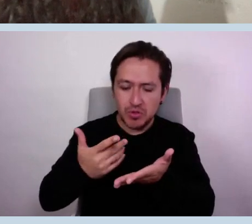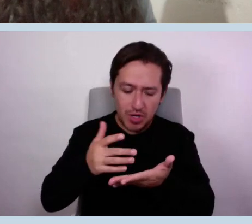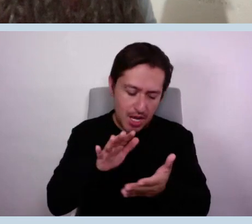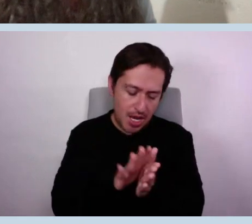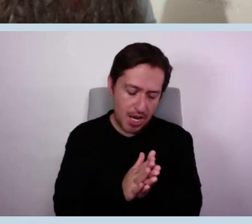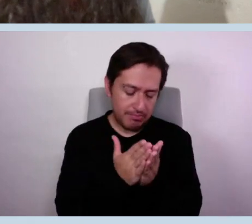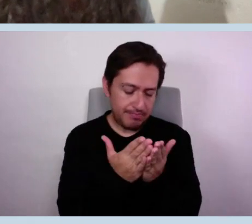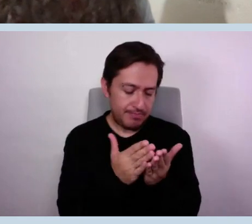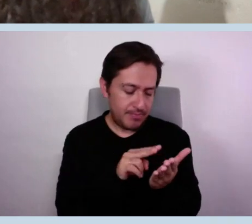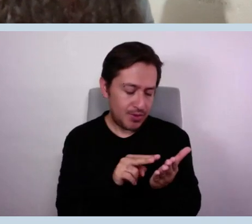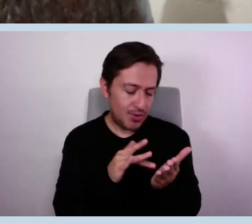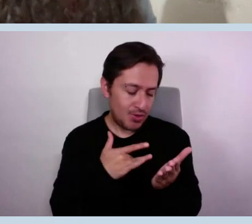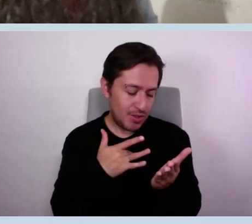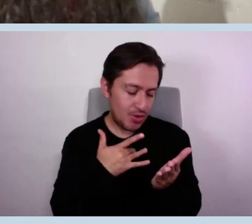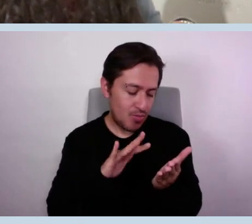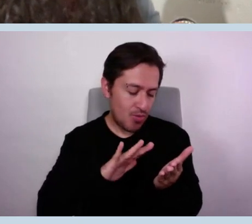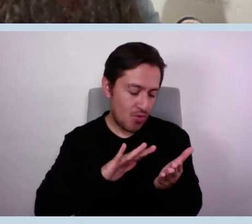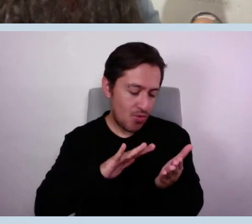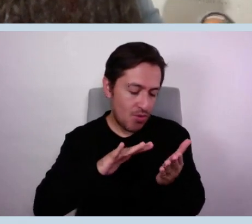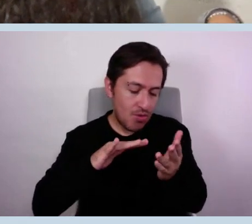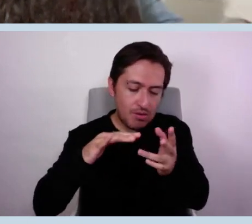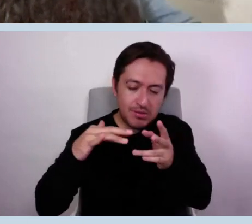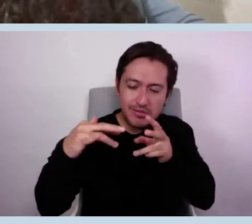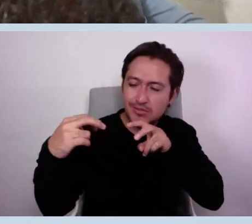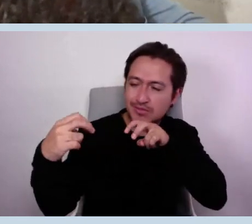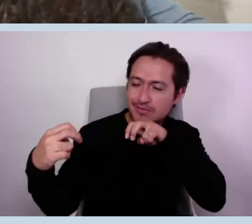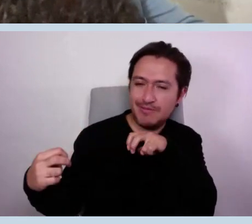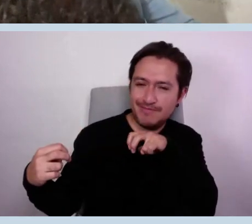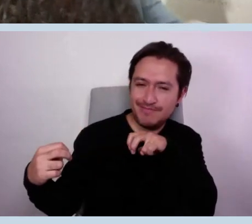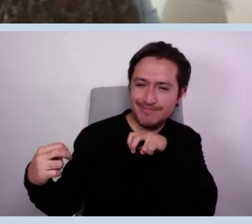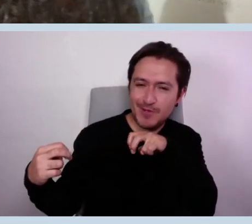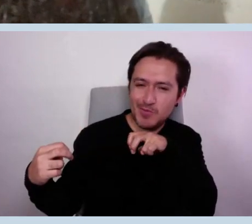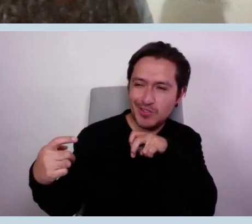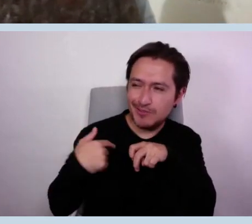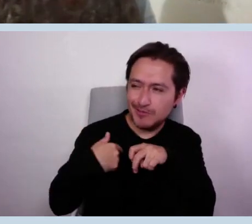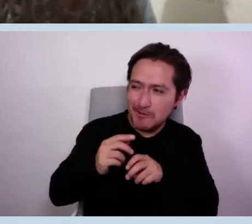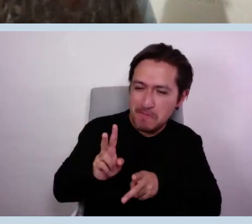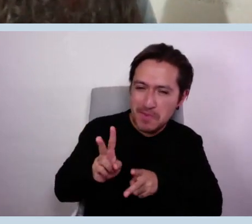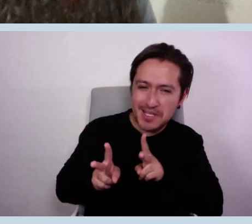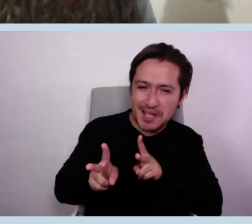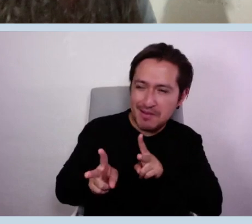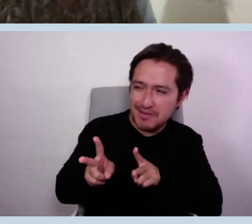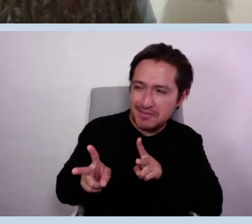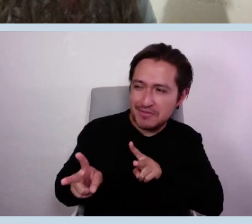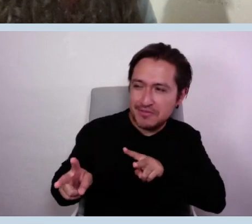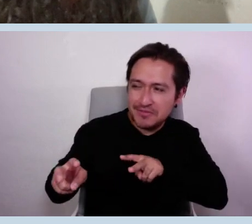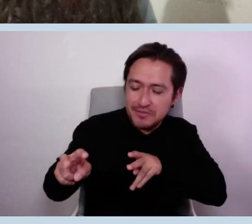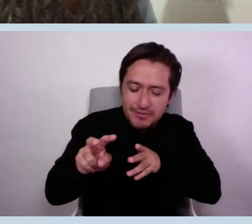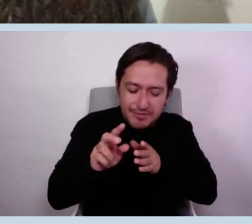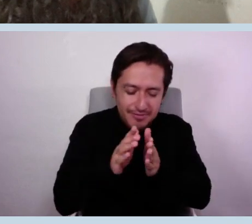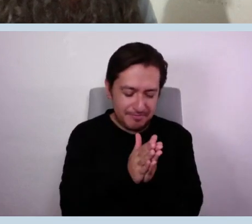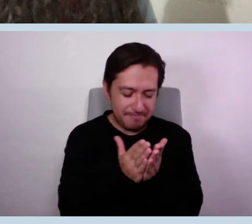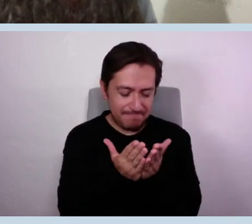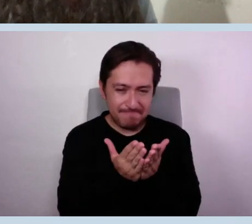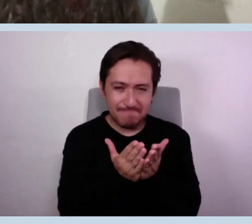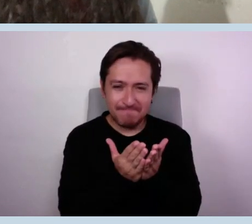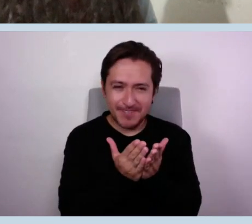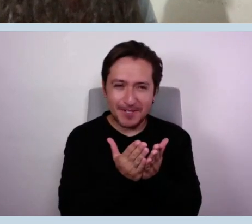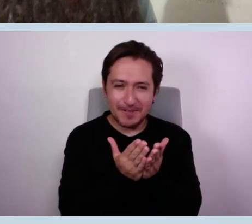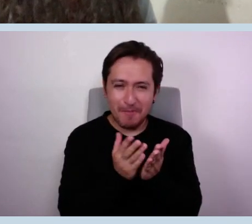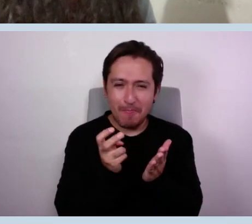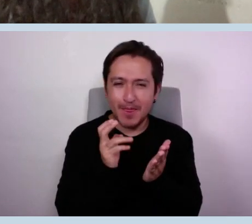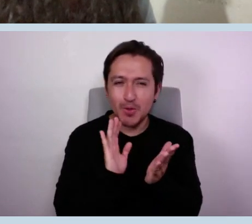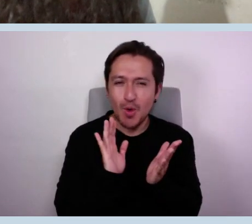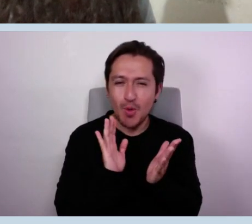me siento a echar un cafecito con ella o sea que con qué mujeres queremos platicar y dialogar